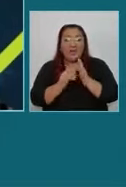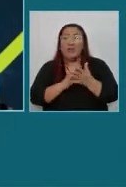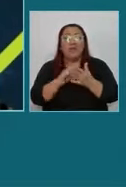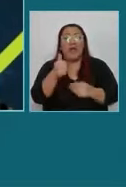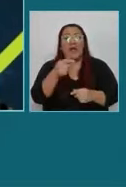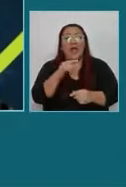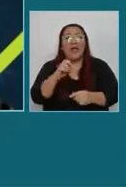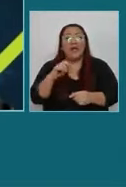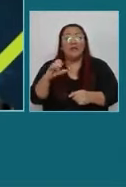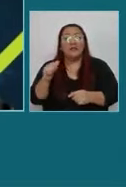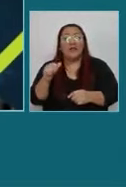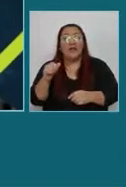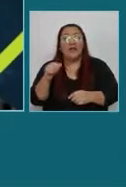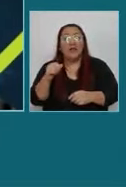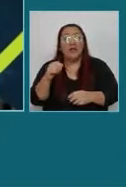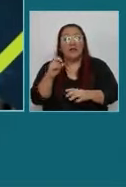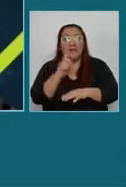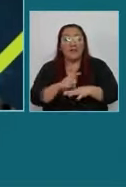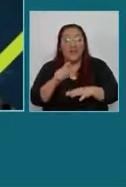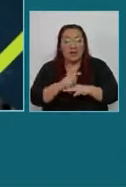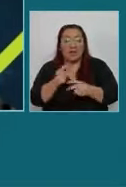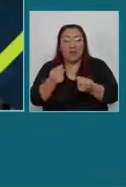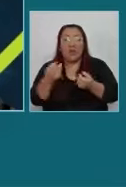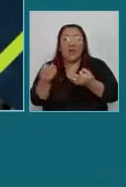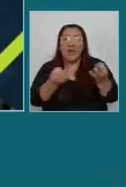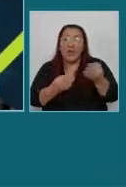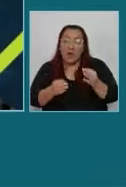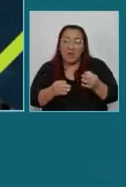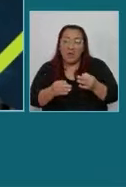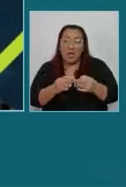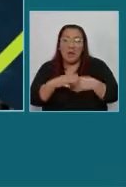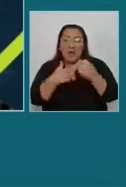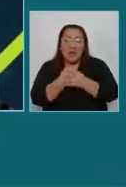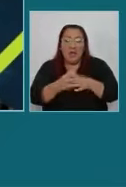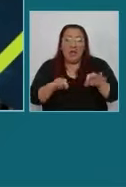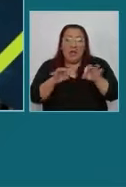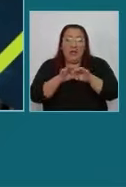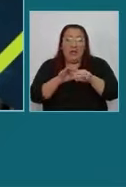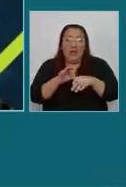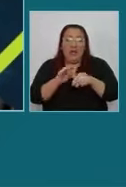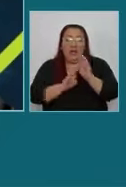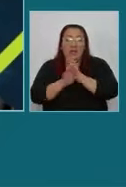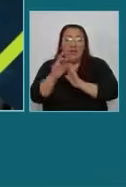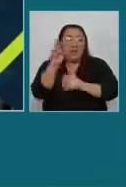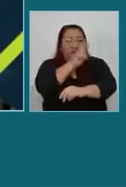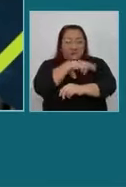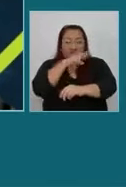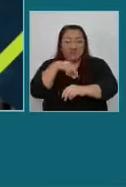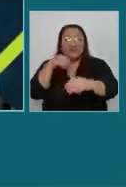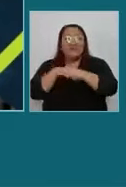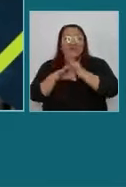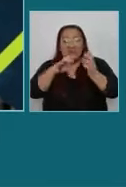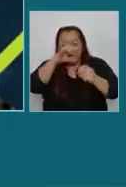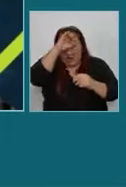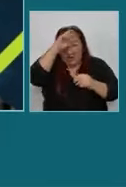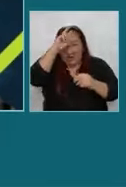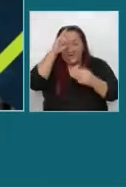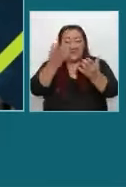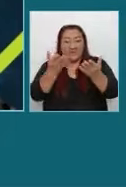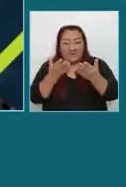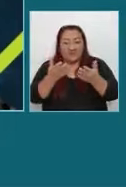Agencia Regional de Desarrollo Económico como motor para el desarrollo de la innovación y el emprendimiento regional en Cusco. Les pedimos